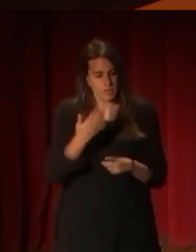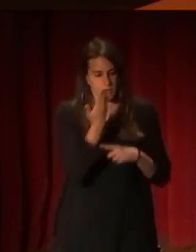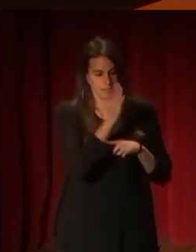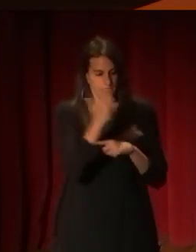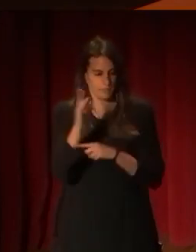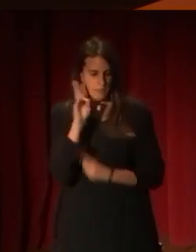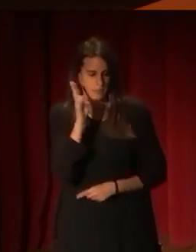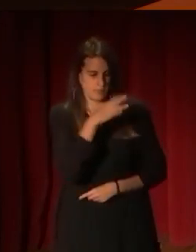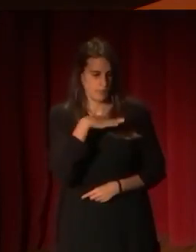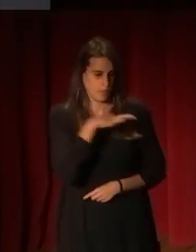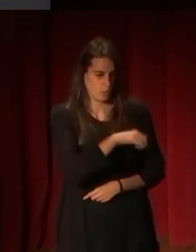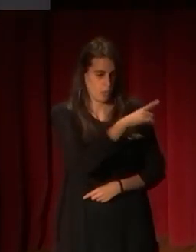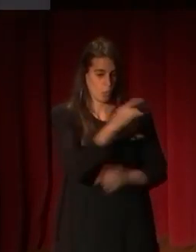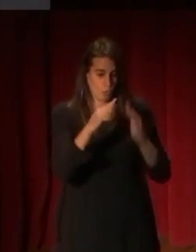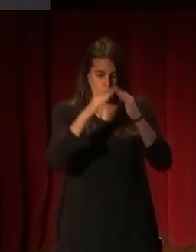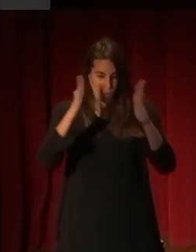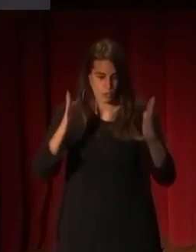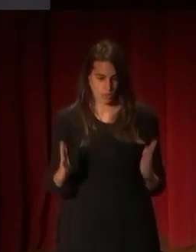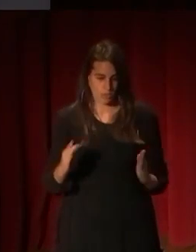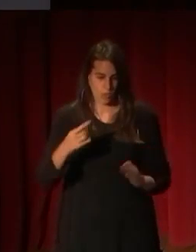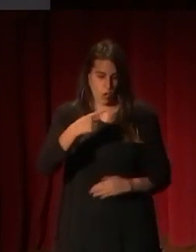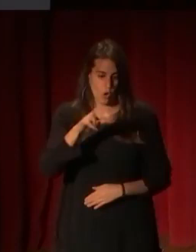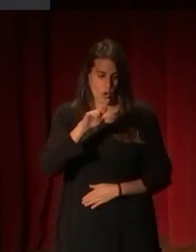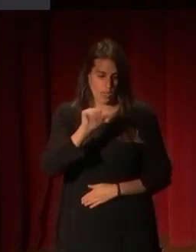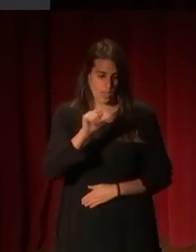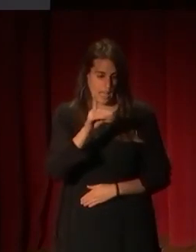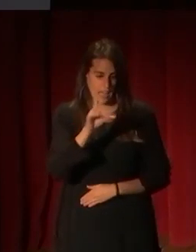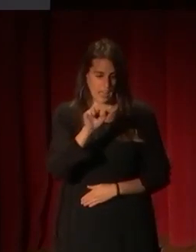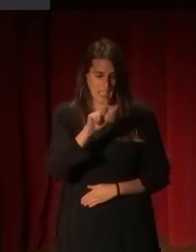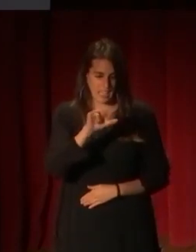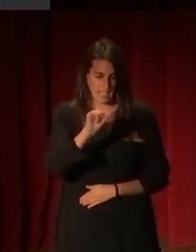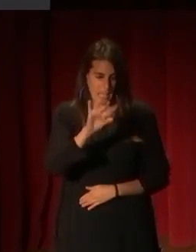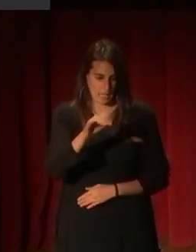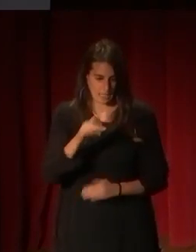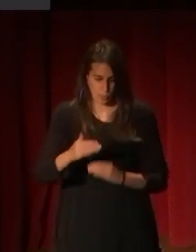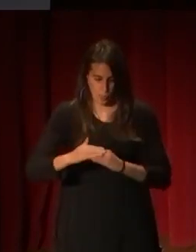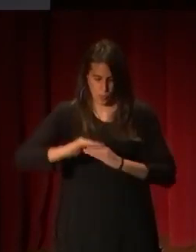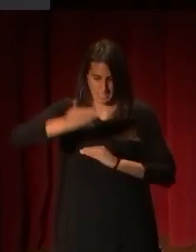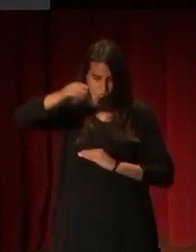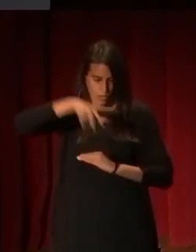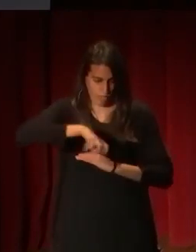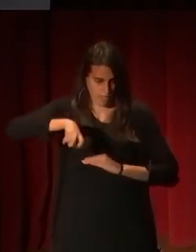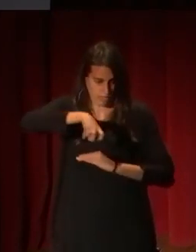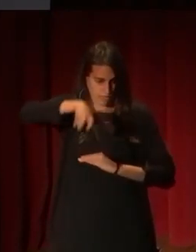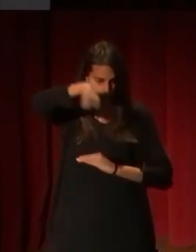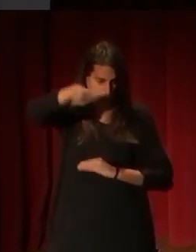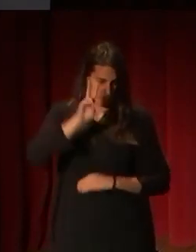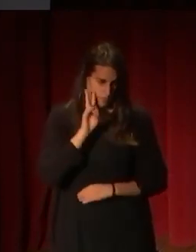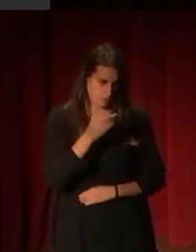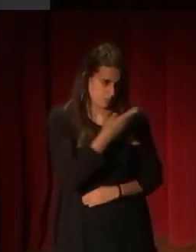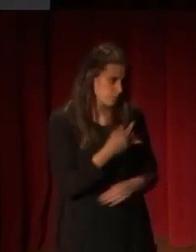calles de los tendidos o graderías o gradas perdón escalonadas y de cómo se iba